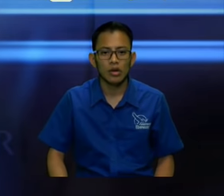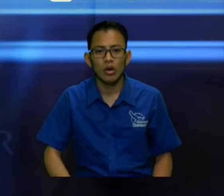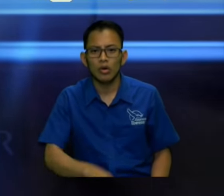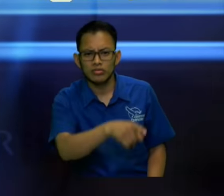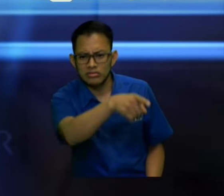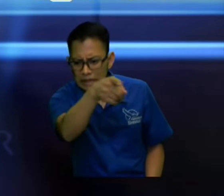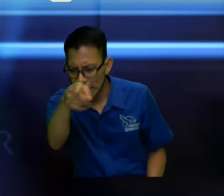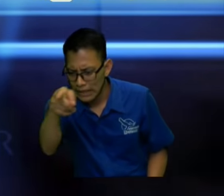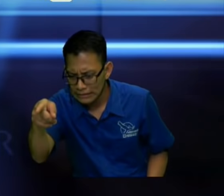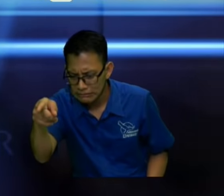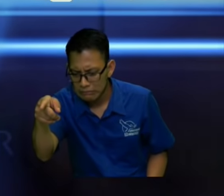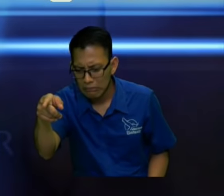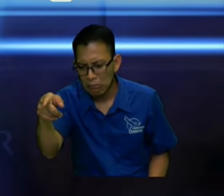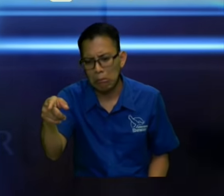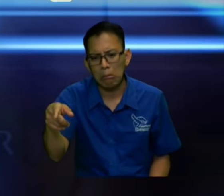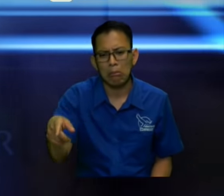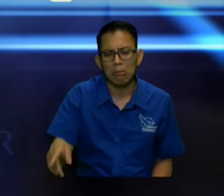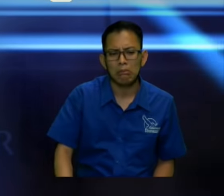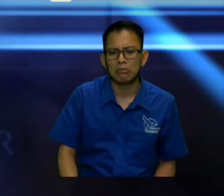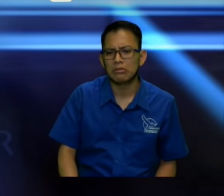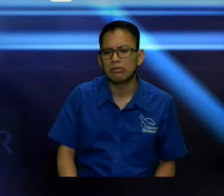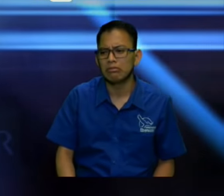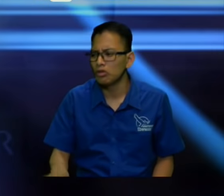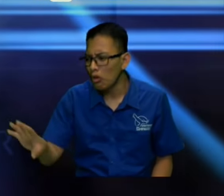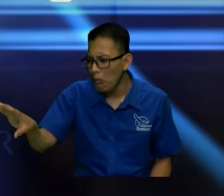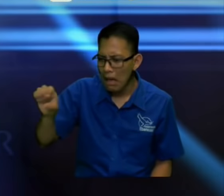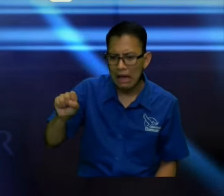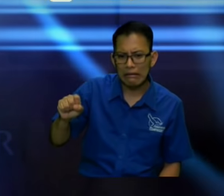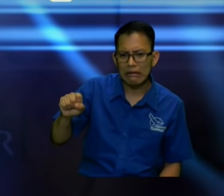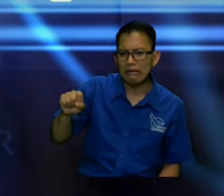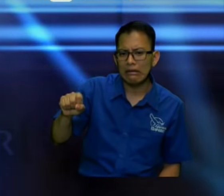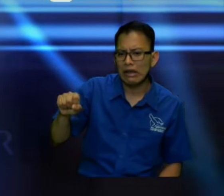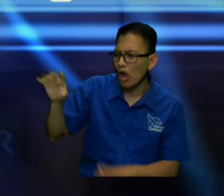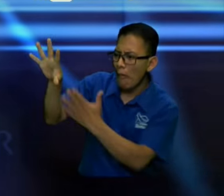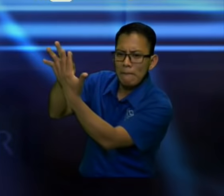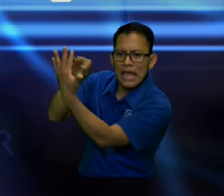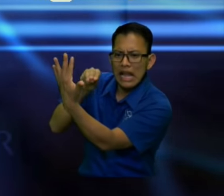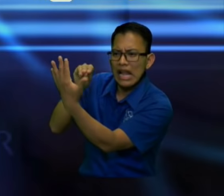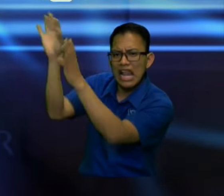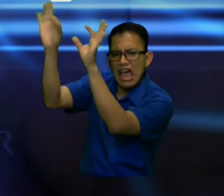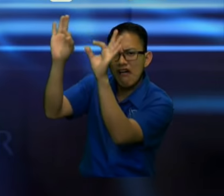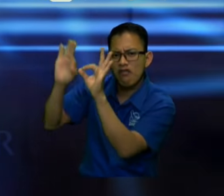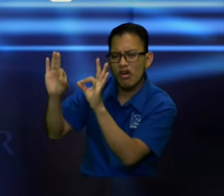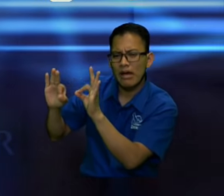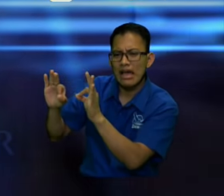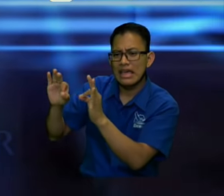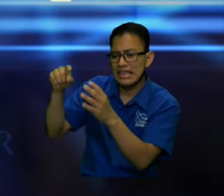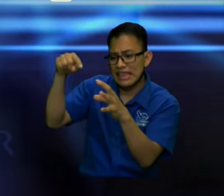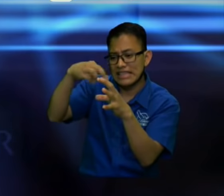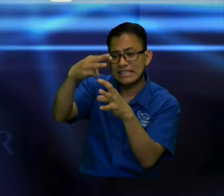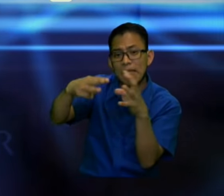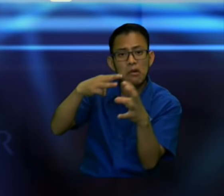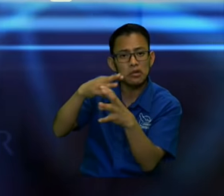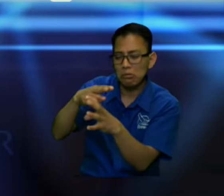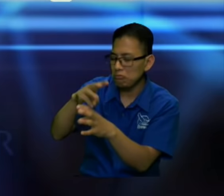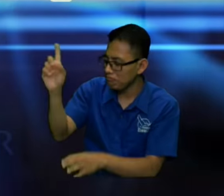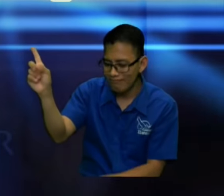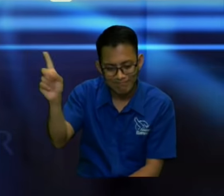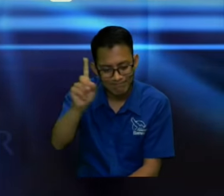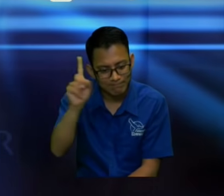a este mundo. No agarren la forma de este mundo. No agarren la forma de este mundo.